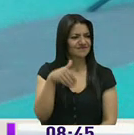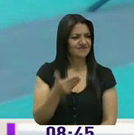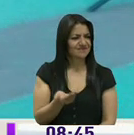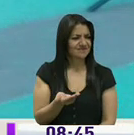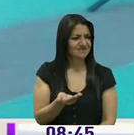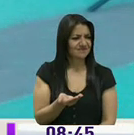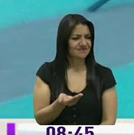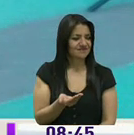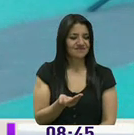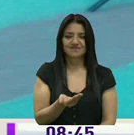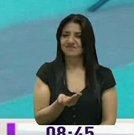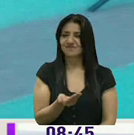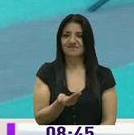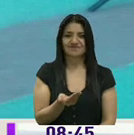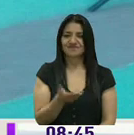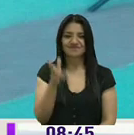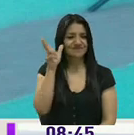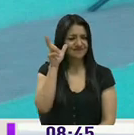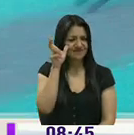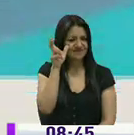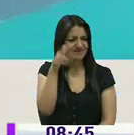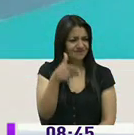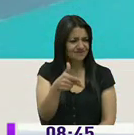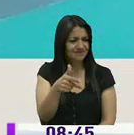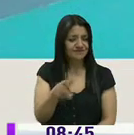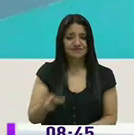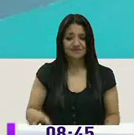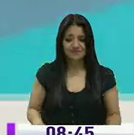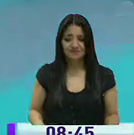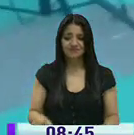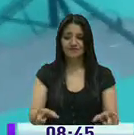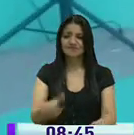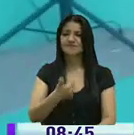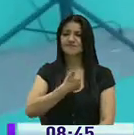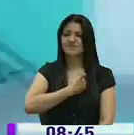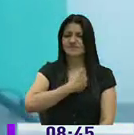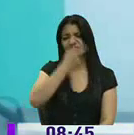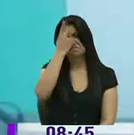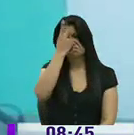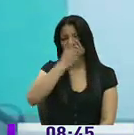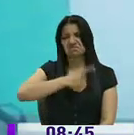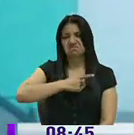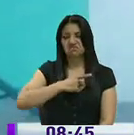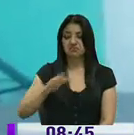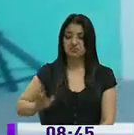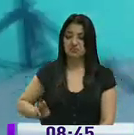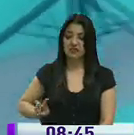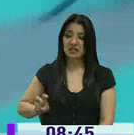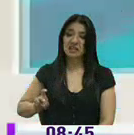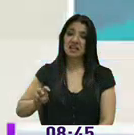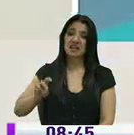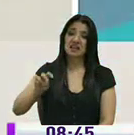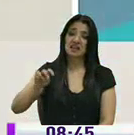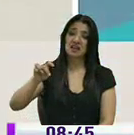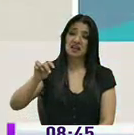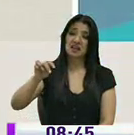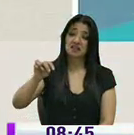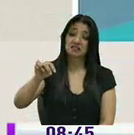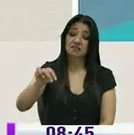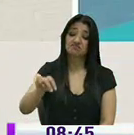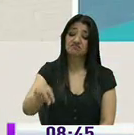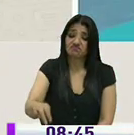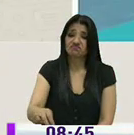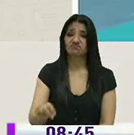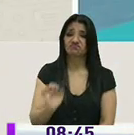replay es increíble o sea decidió yo no sé si hacer esto en la vereda y